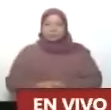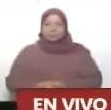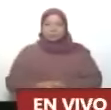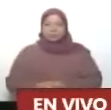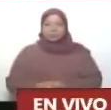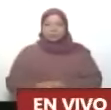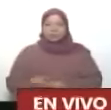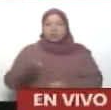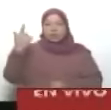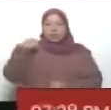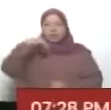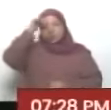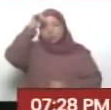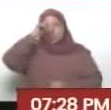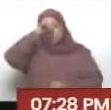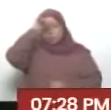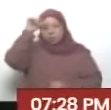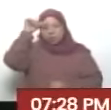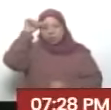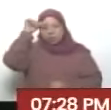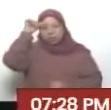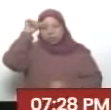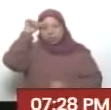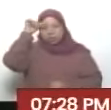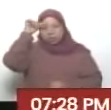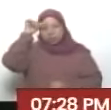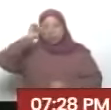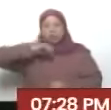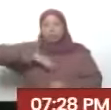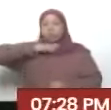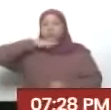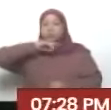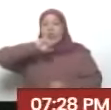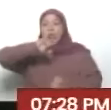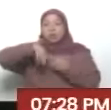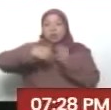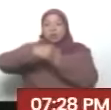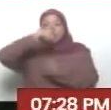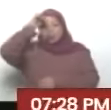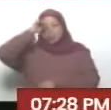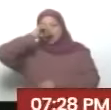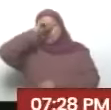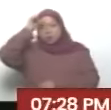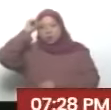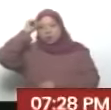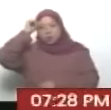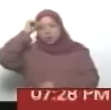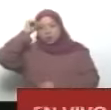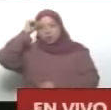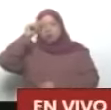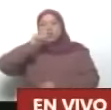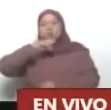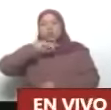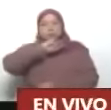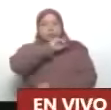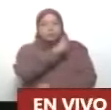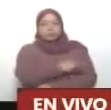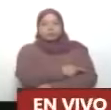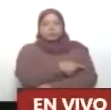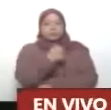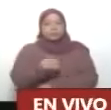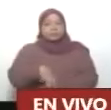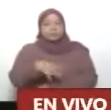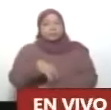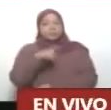Y ayer domingo, así que la agenda fue de lunes a domingo, intensa. Tenía que ser